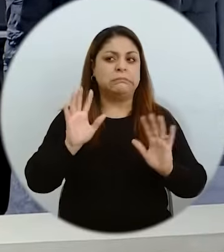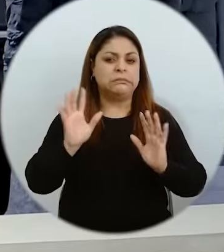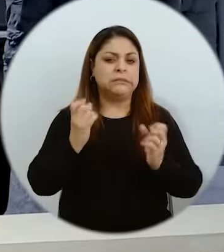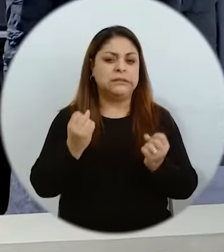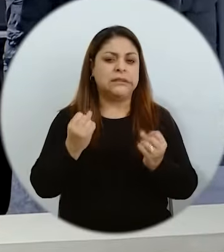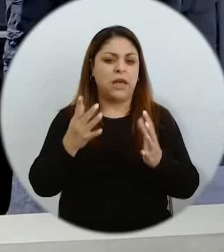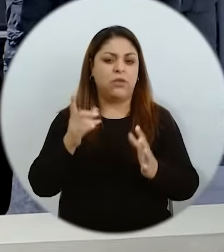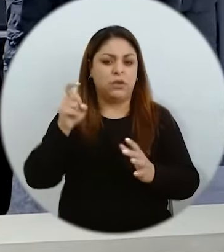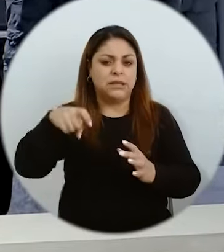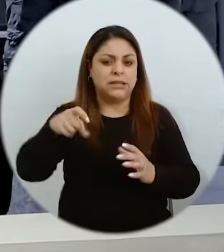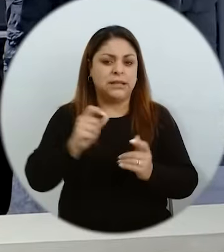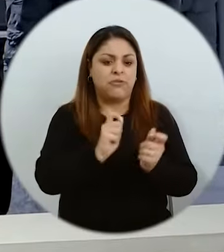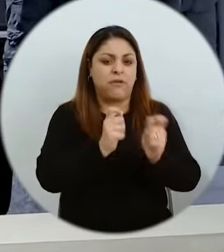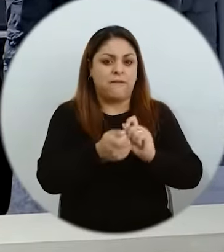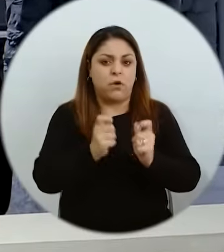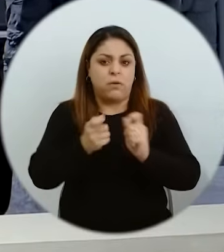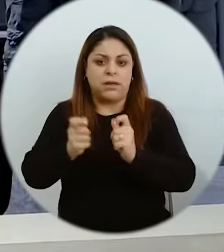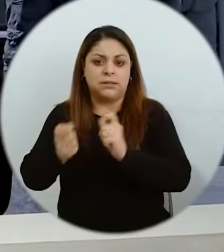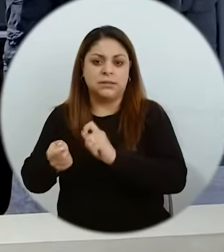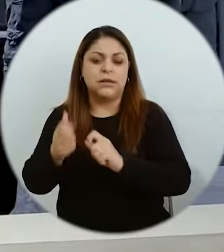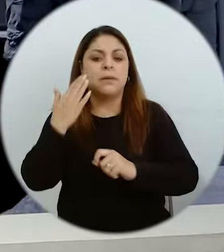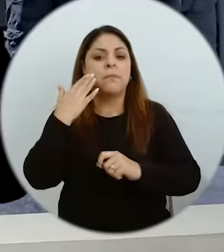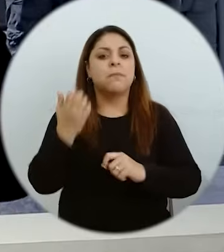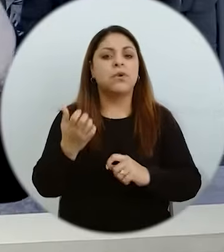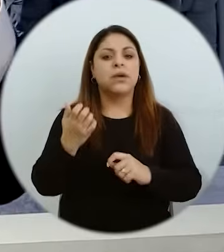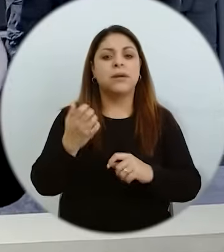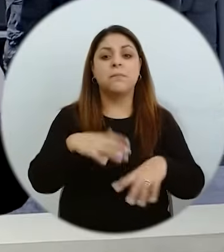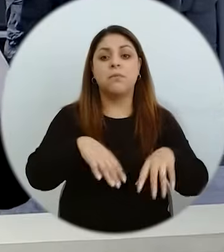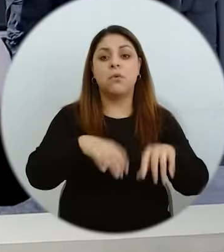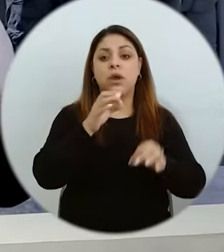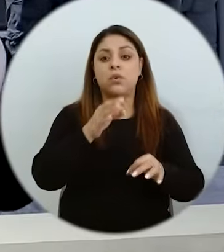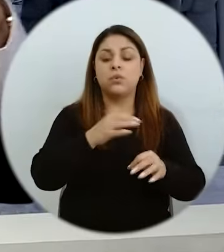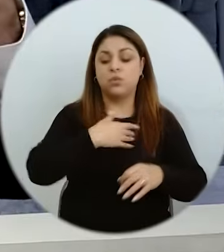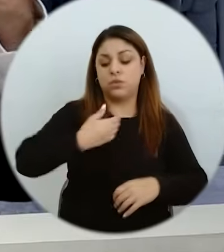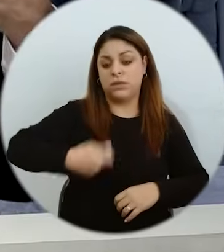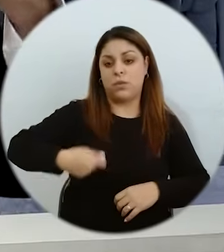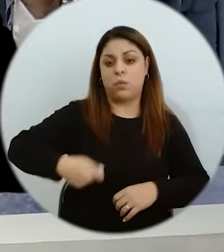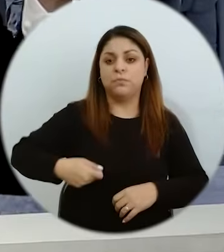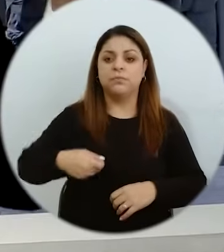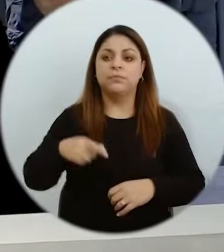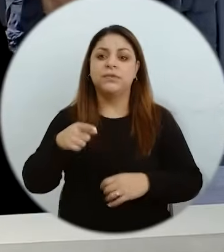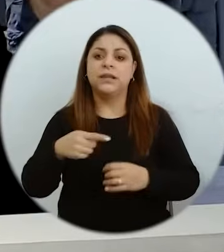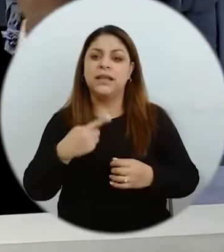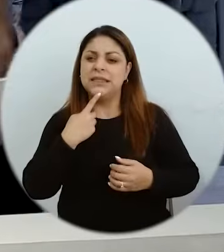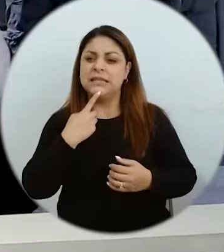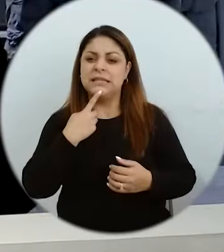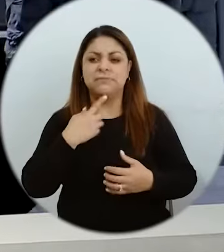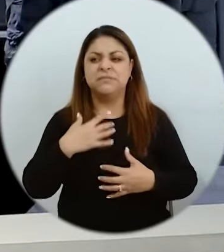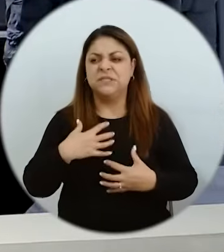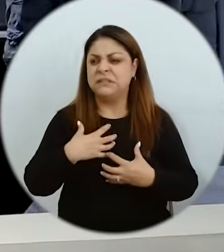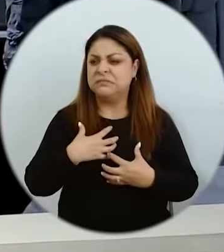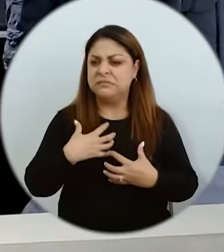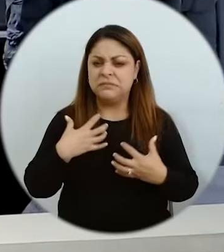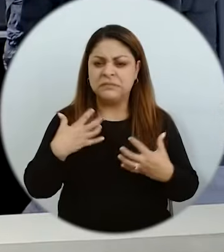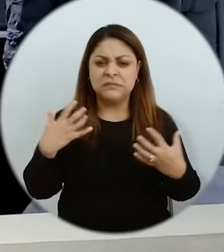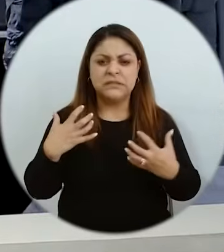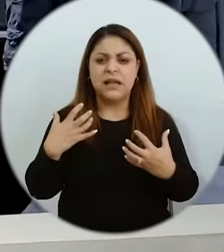muchas reformas, porque si el Poder Ejecutivo traduce el